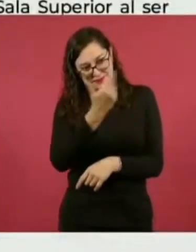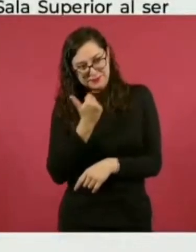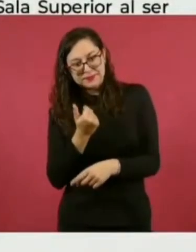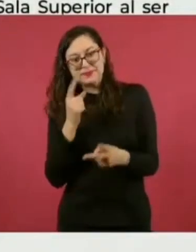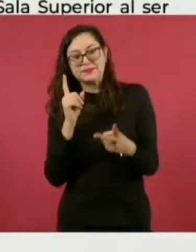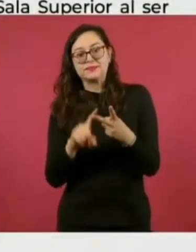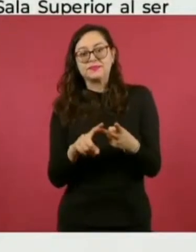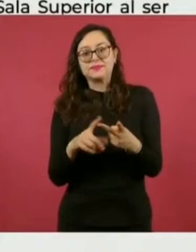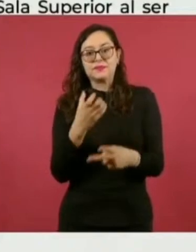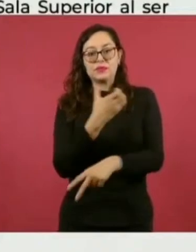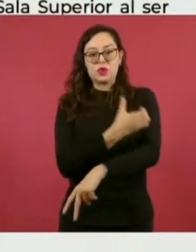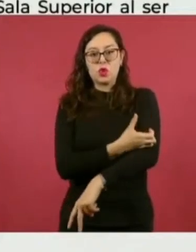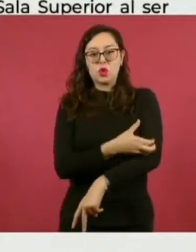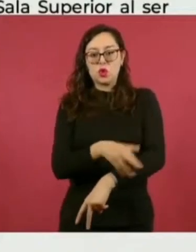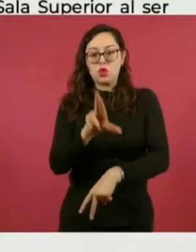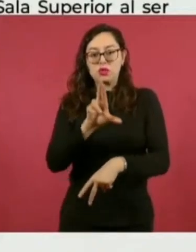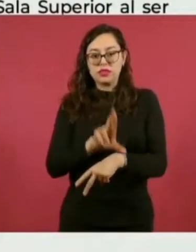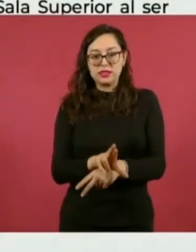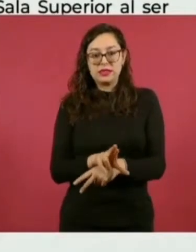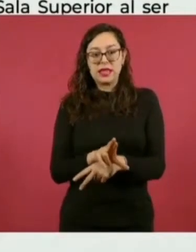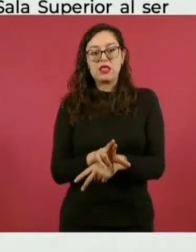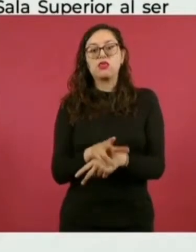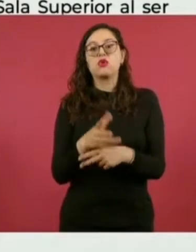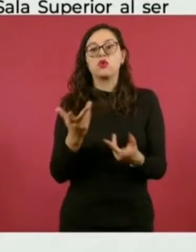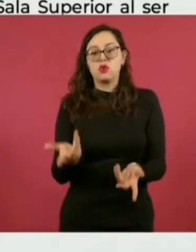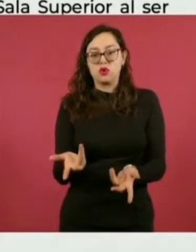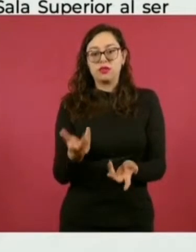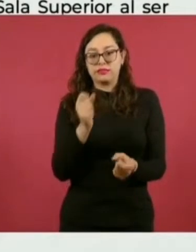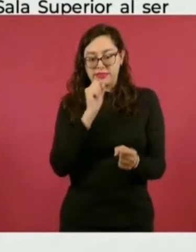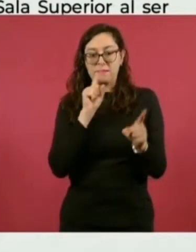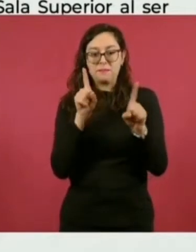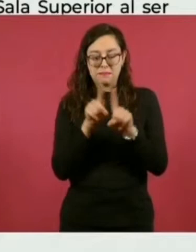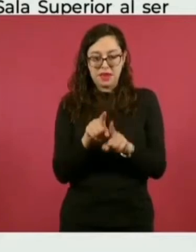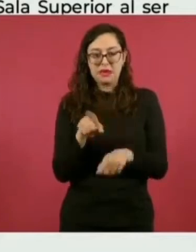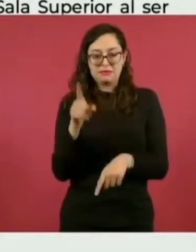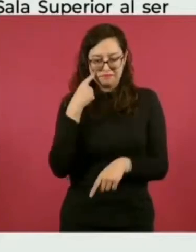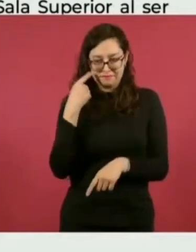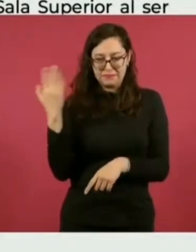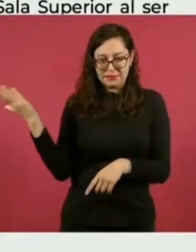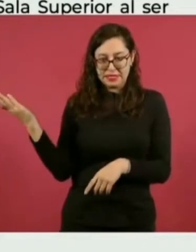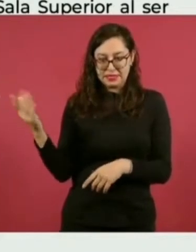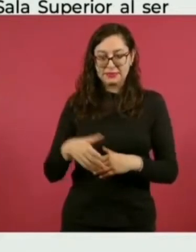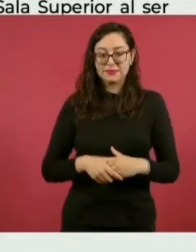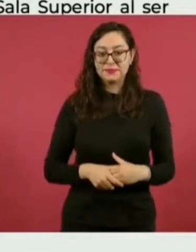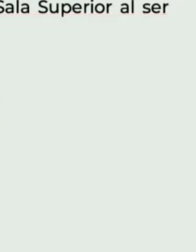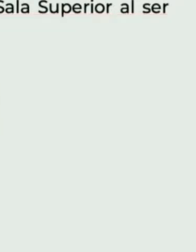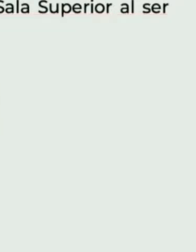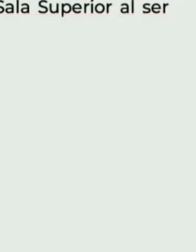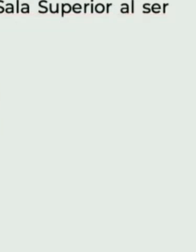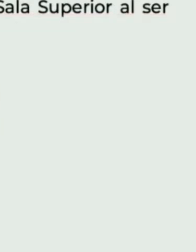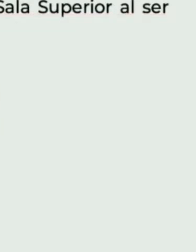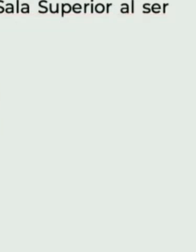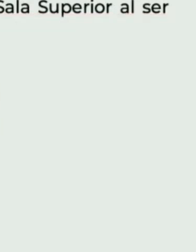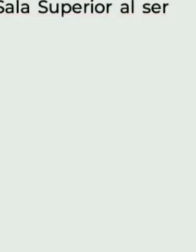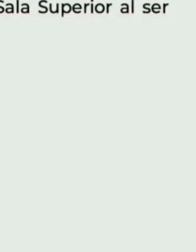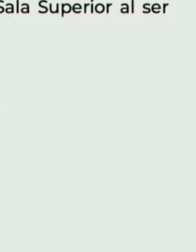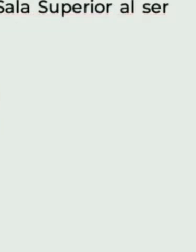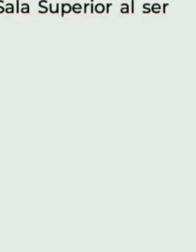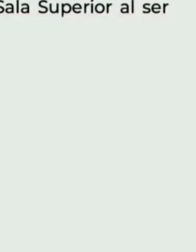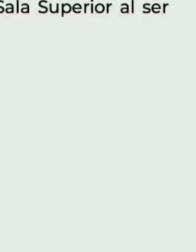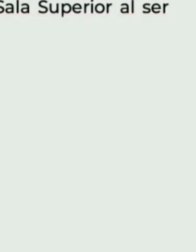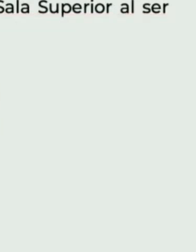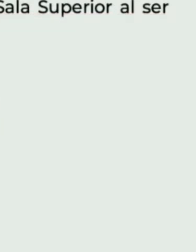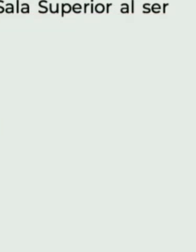al coordinador de campaña de la entonces candidata presidencial, Xóchitl Gálvez, a Santiago Krill,